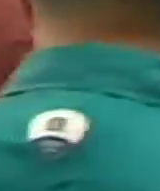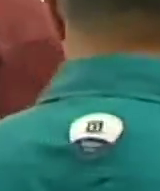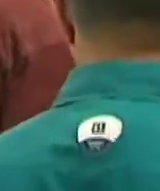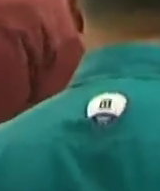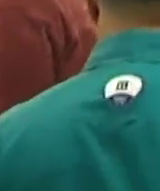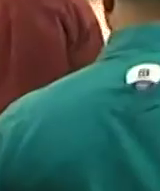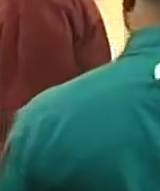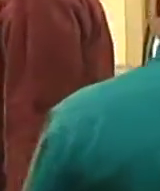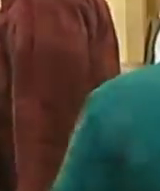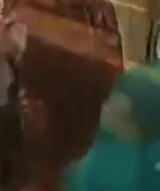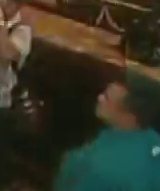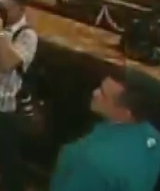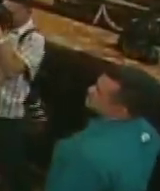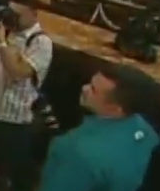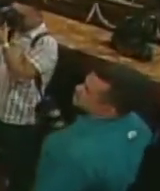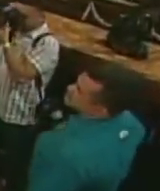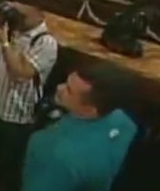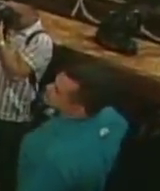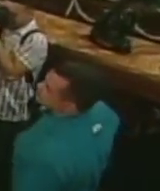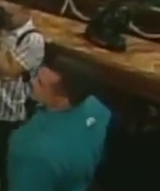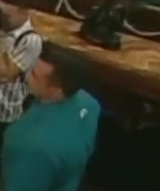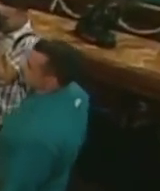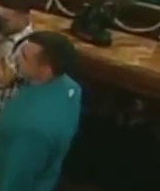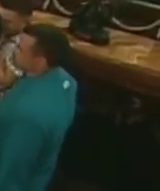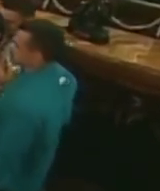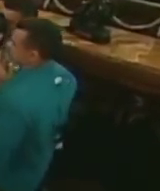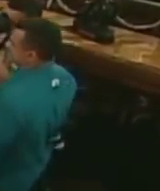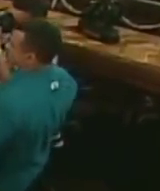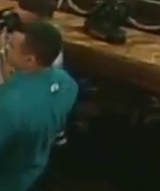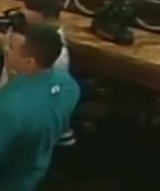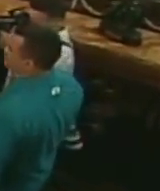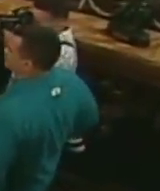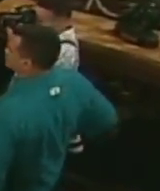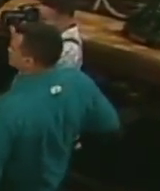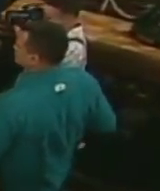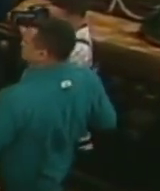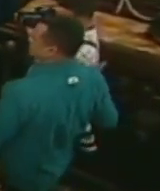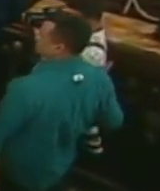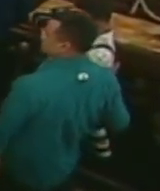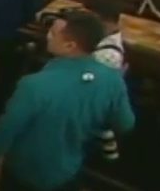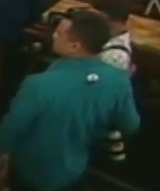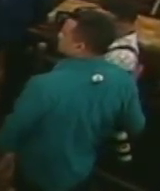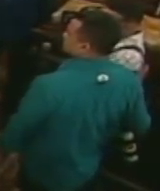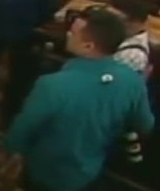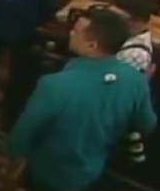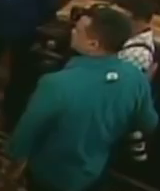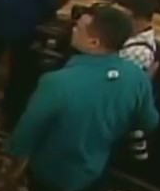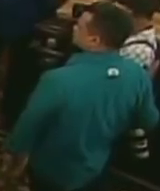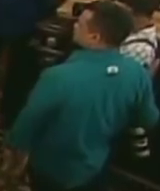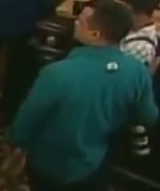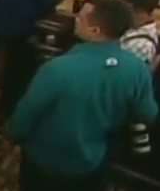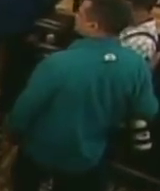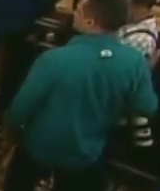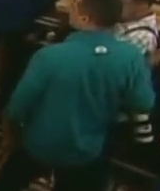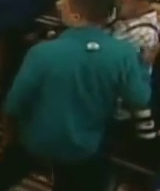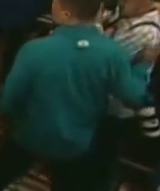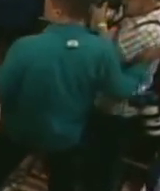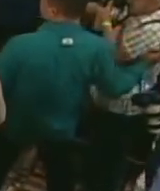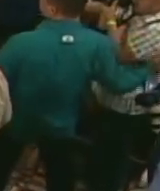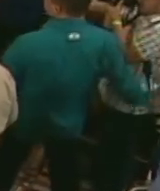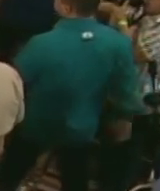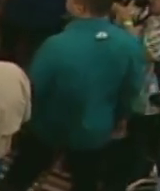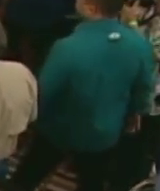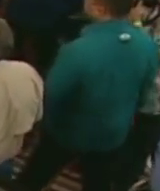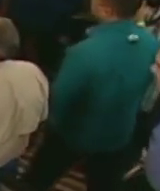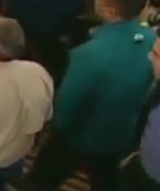sino además del sector privado. Recordemos que el Ejecutivo Nacional, entre las acciones en esta materia, ha